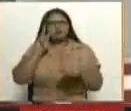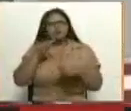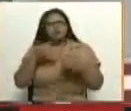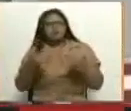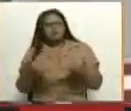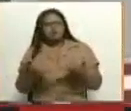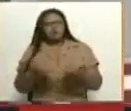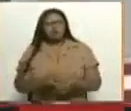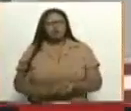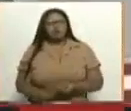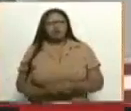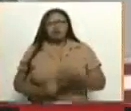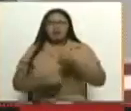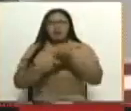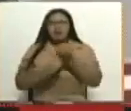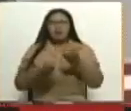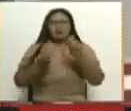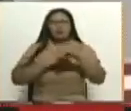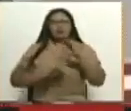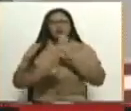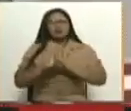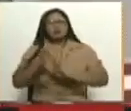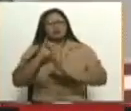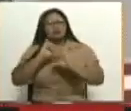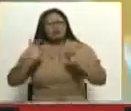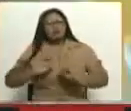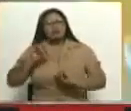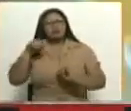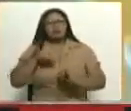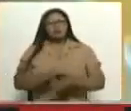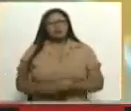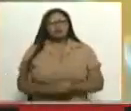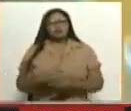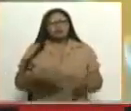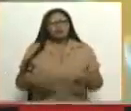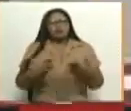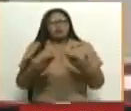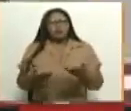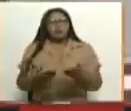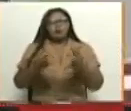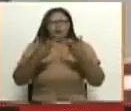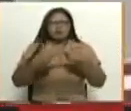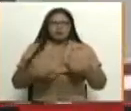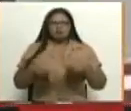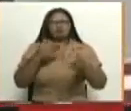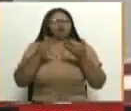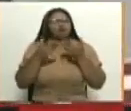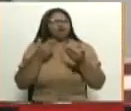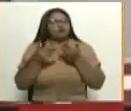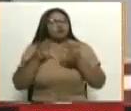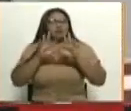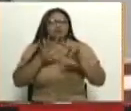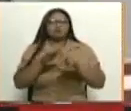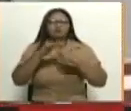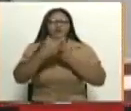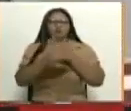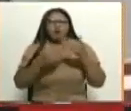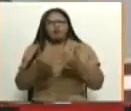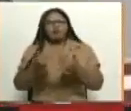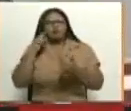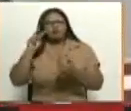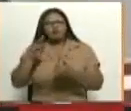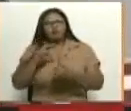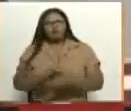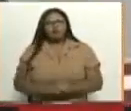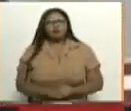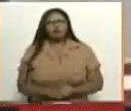espacios de cooperación, espacios de desarrollo, espacios en los que tengamos elementos que intercambiar a pesar de nuestras diferencias culturales.